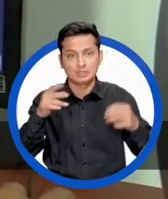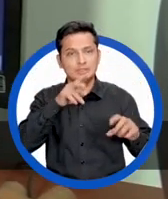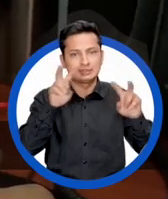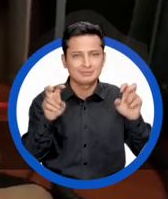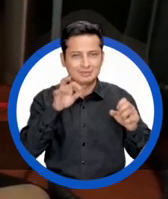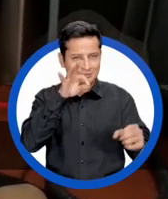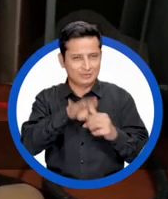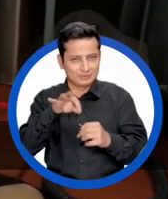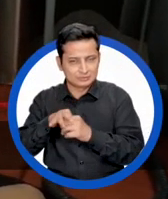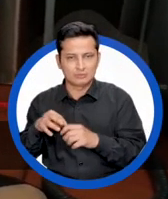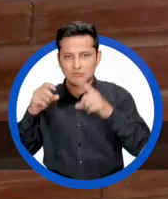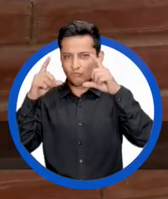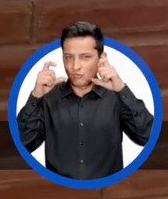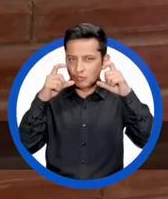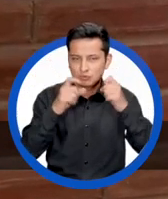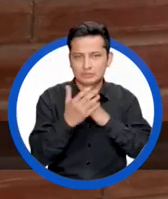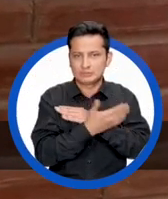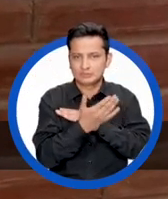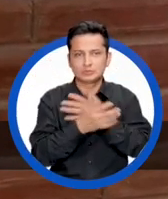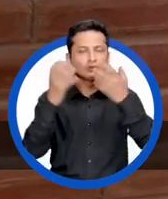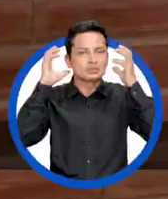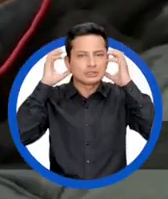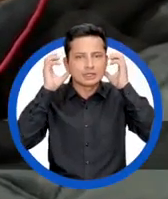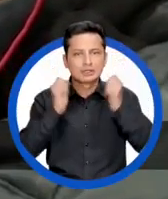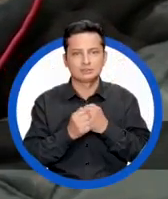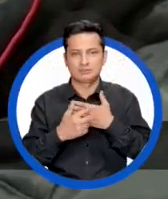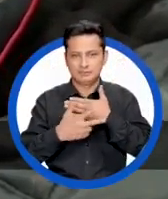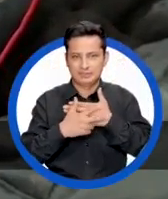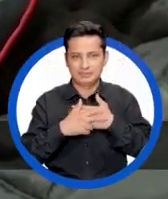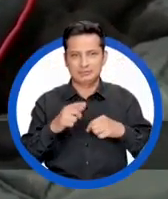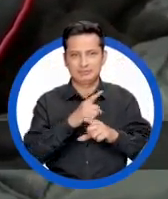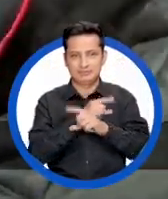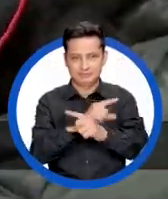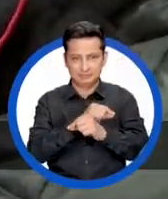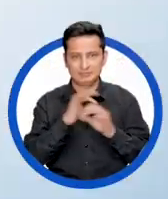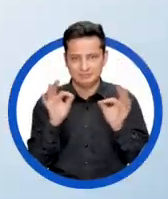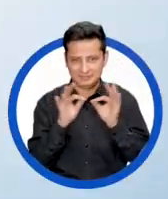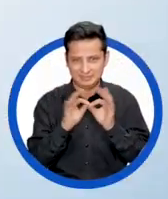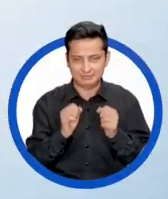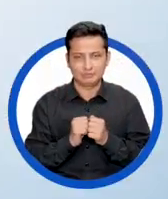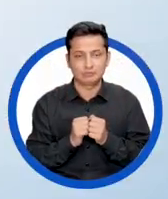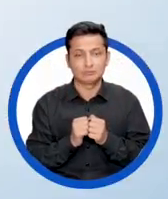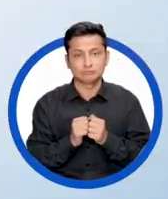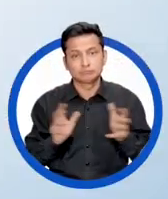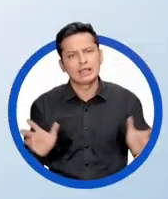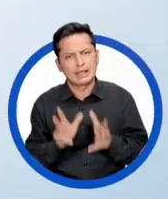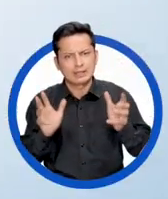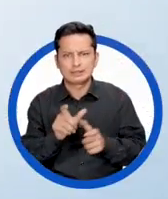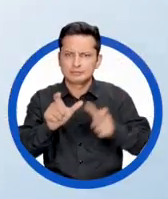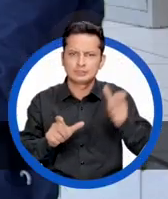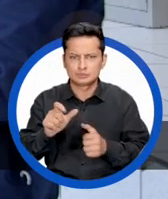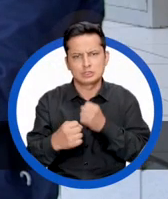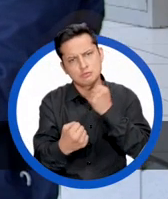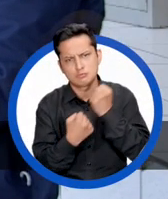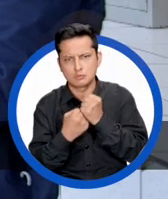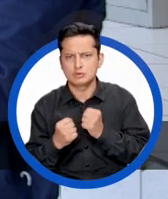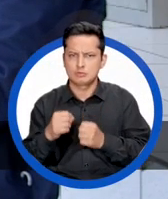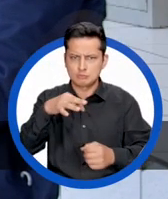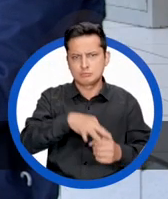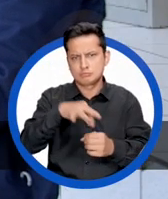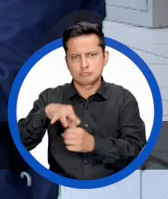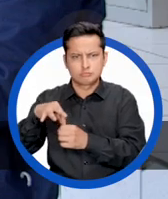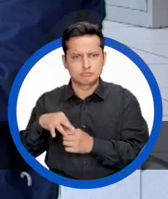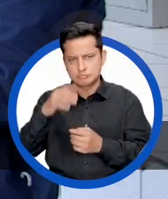de publicidad electoral, opiniones o imágenes en todo tipo de medios de comunicación y medios digitales que induzcan a los electores